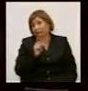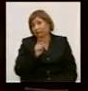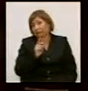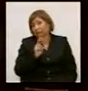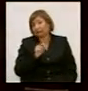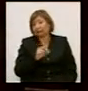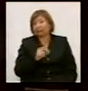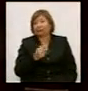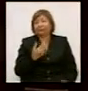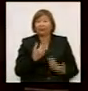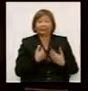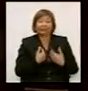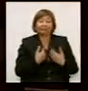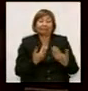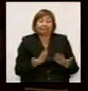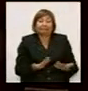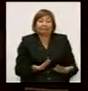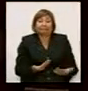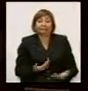tiene que